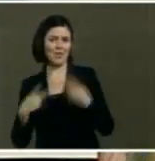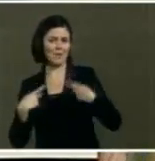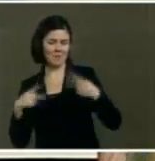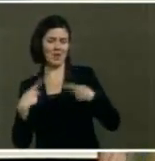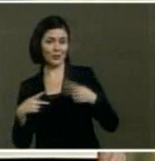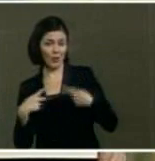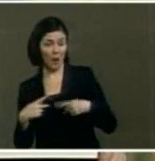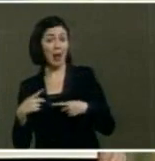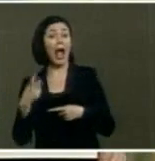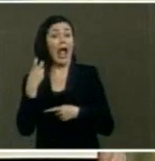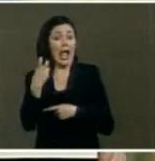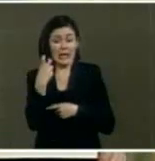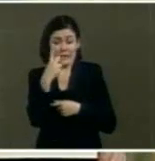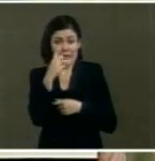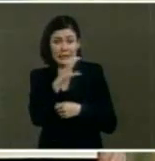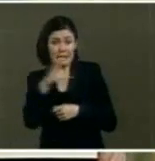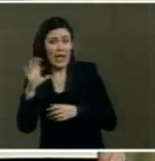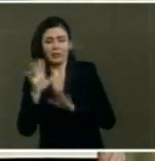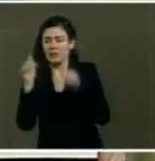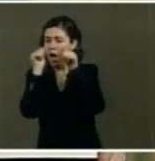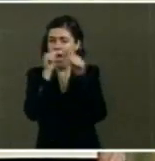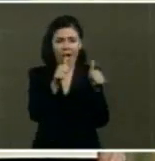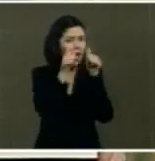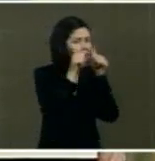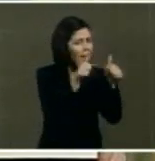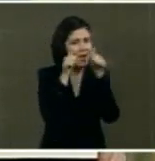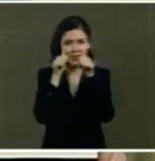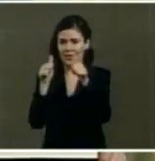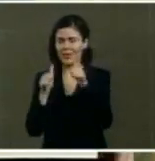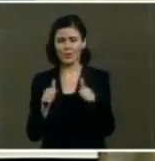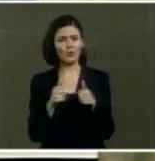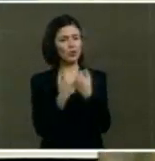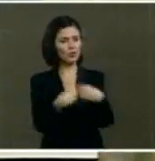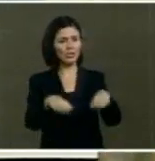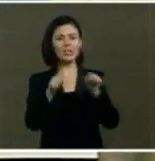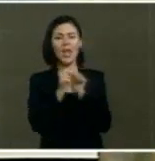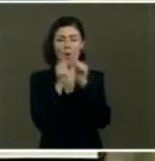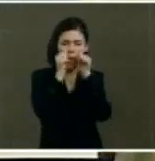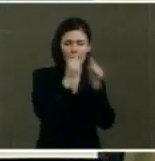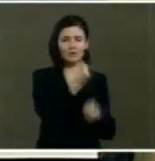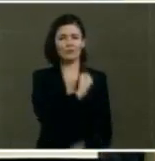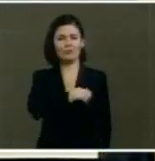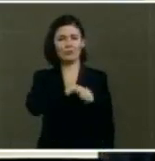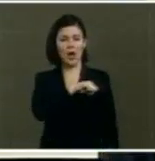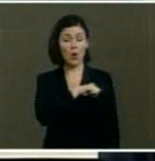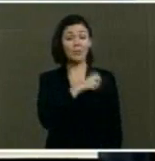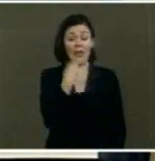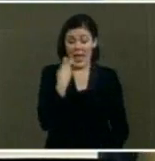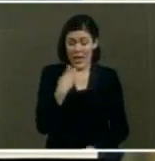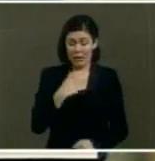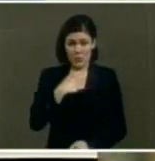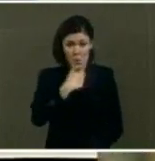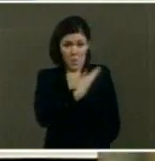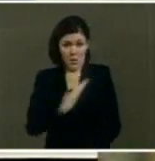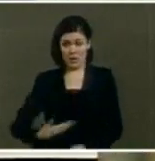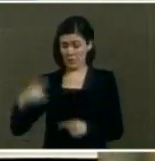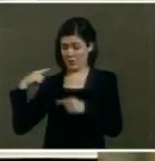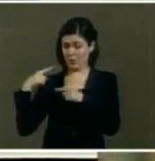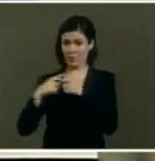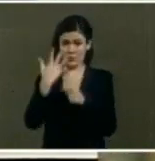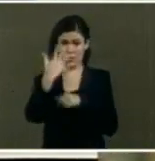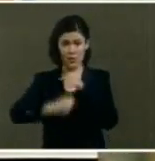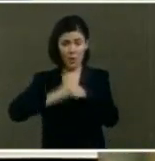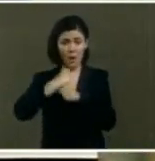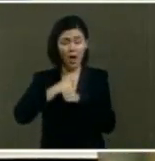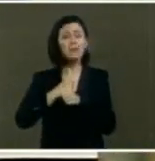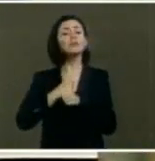cubiertas por algún esquema de salud pública. Y además, tan solo en esta administración, hemos construido más